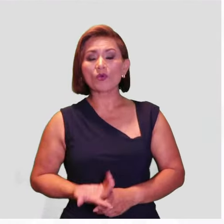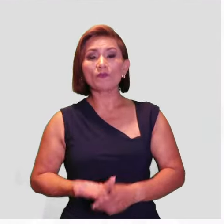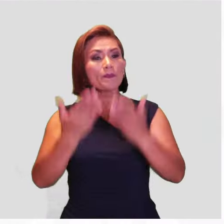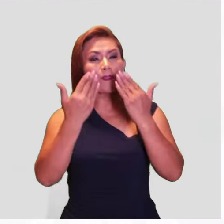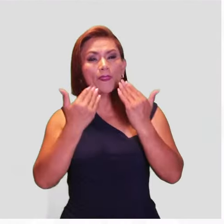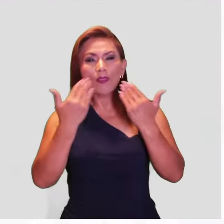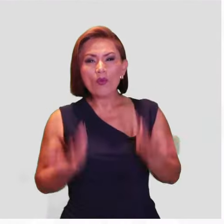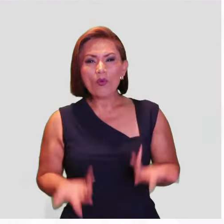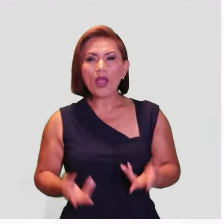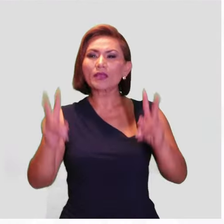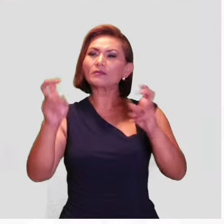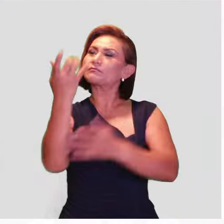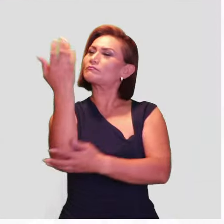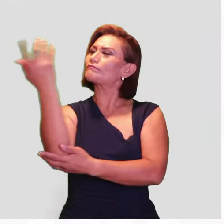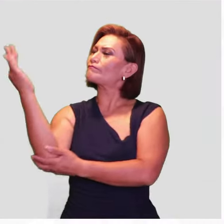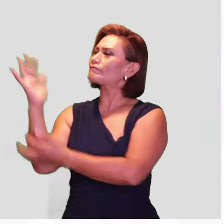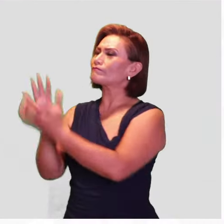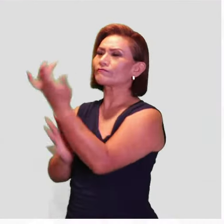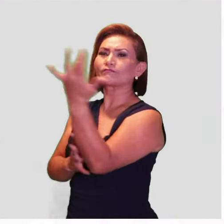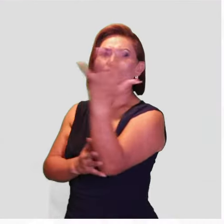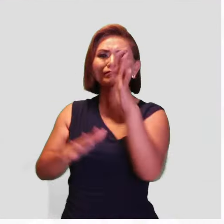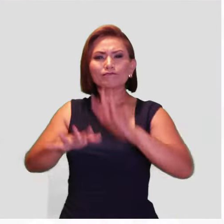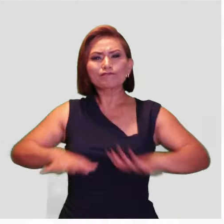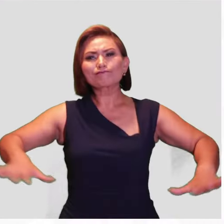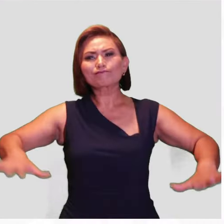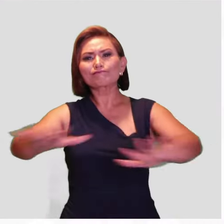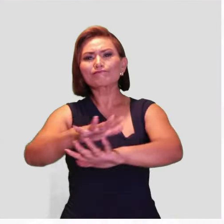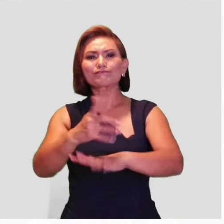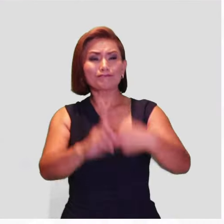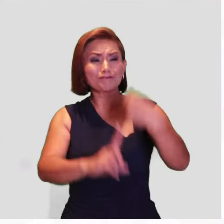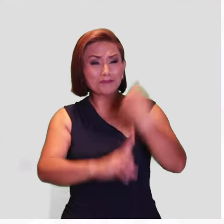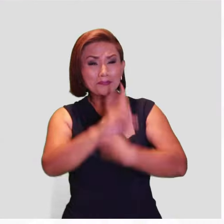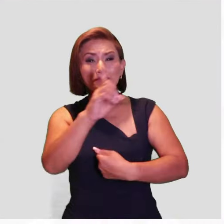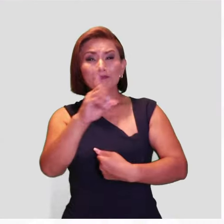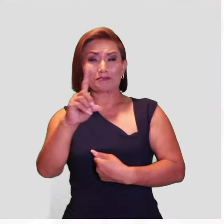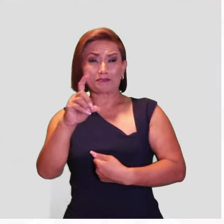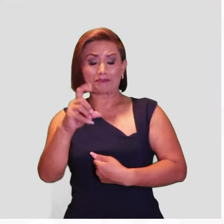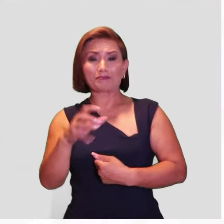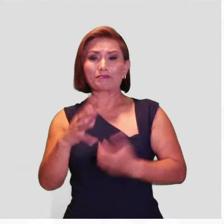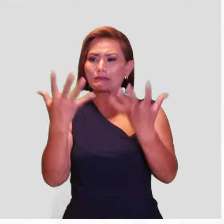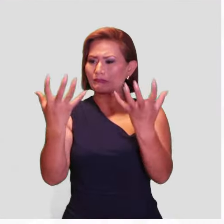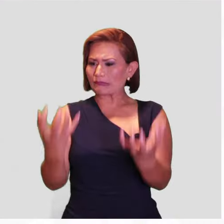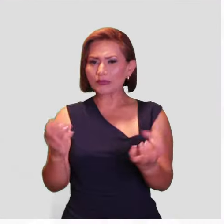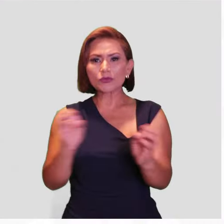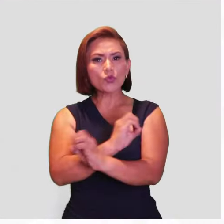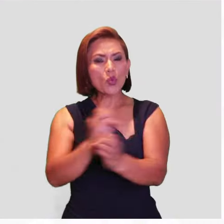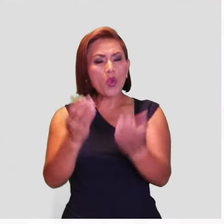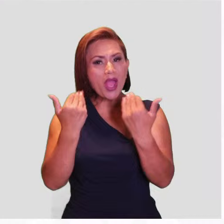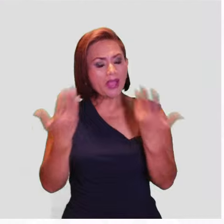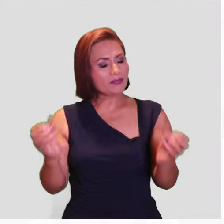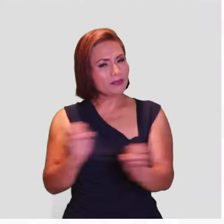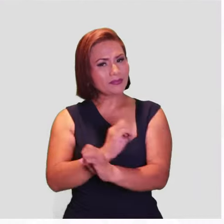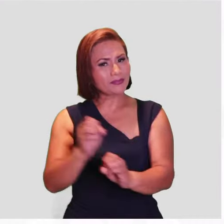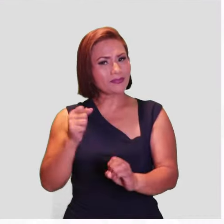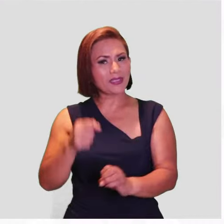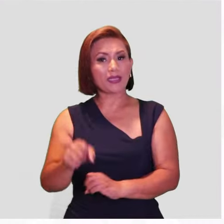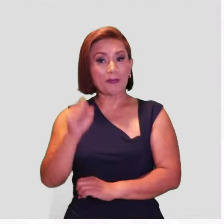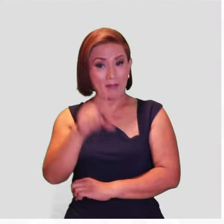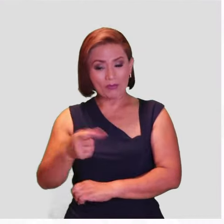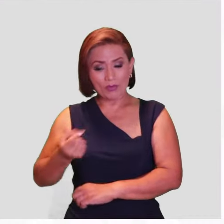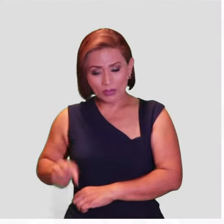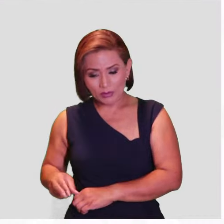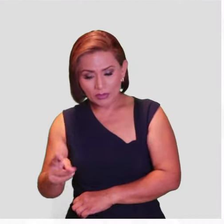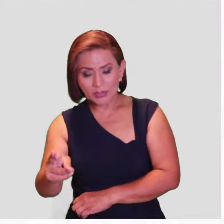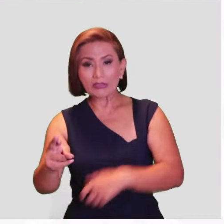en materia de medio ambiente ante el problema hídrico, ante la sequía que estamos pasando, no solamente en San Juan y en el estado de Querétaro, sabemos